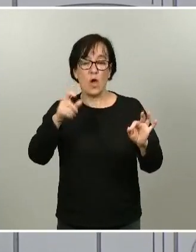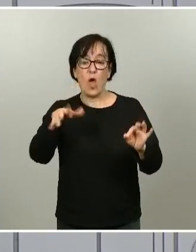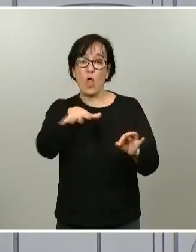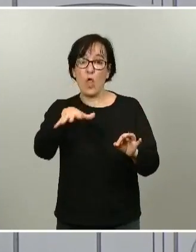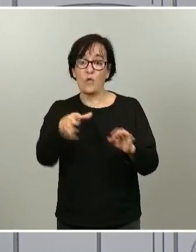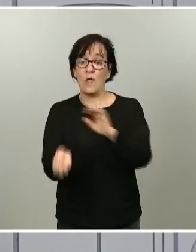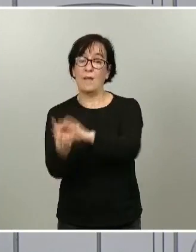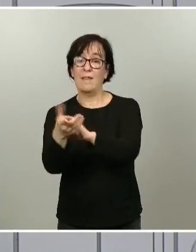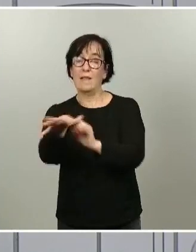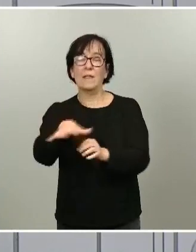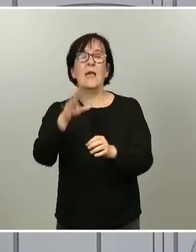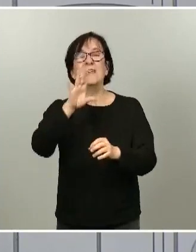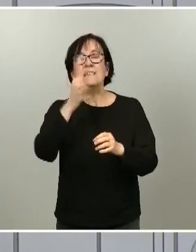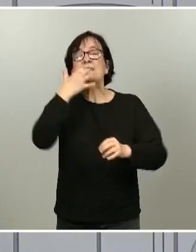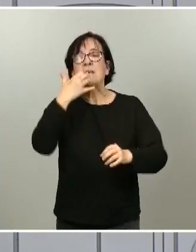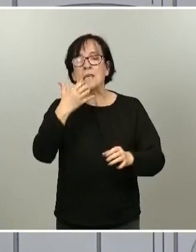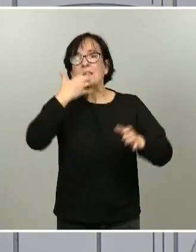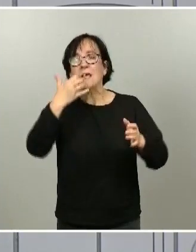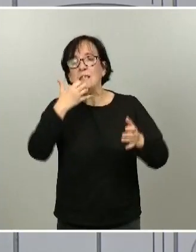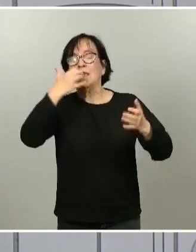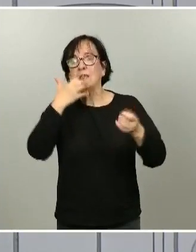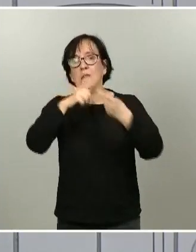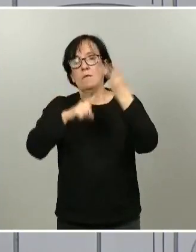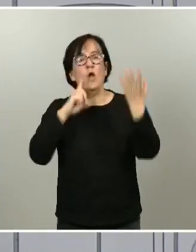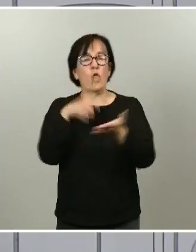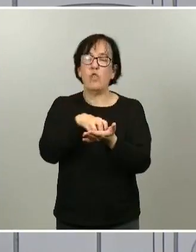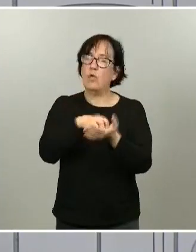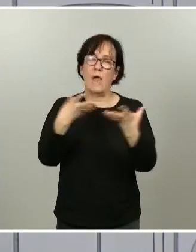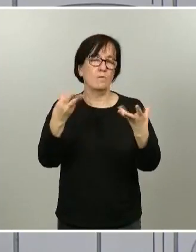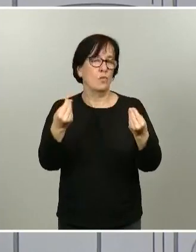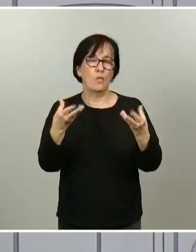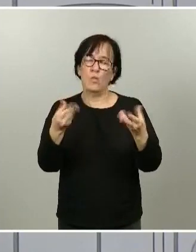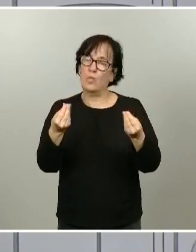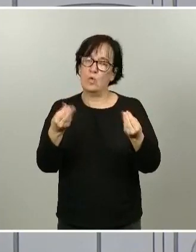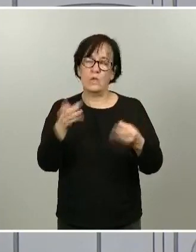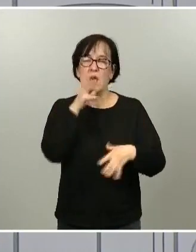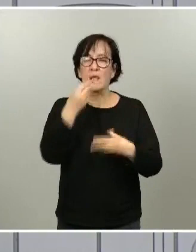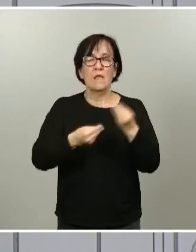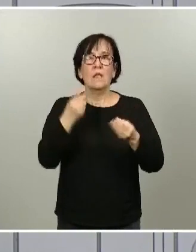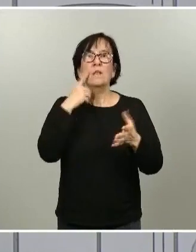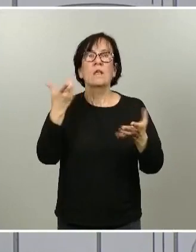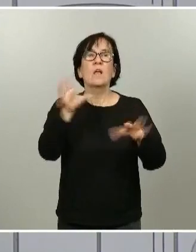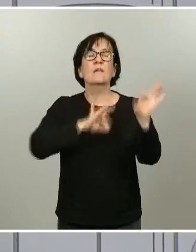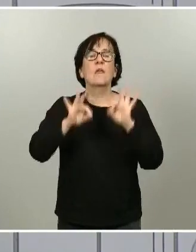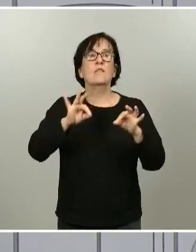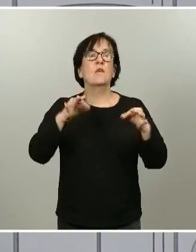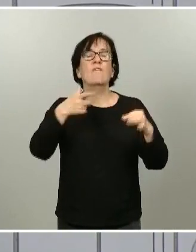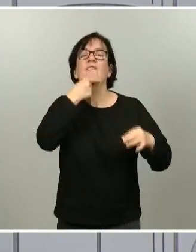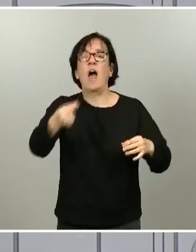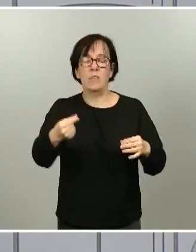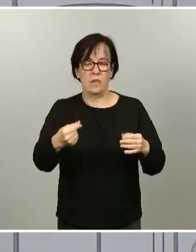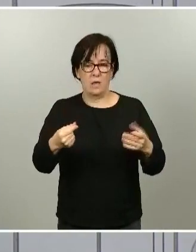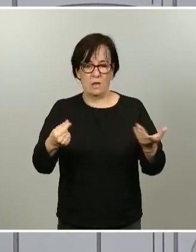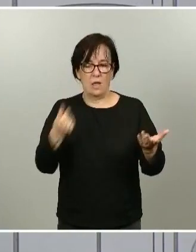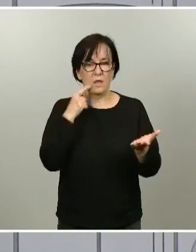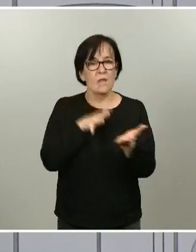demasiados sís, demasiadas incertidumbres como para pensar que es una decisión tan simple como la incidencia